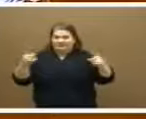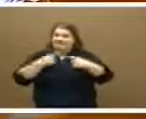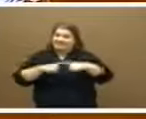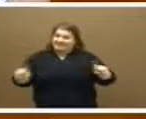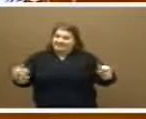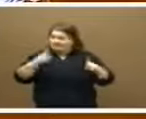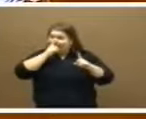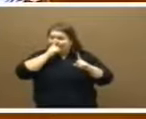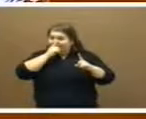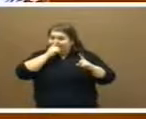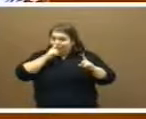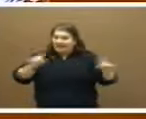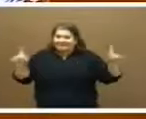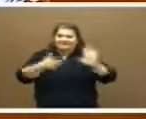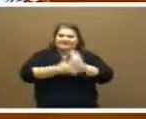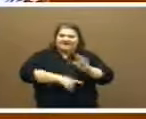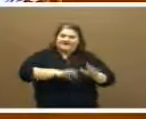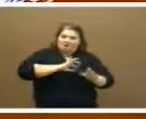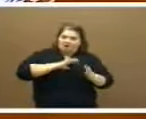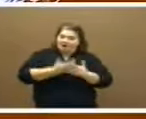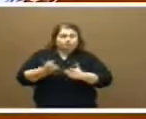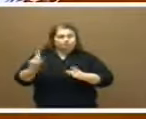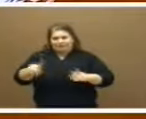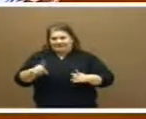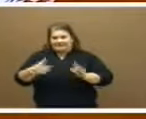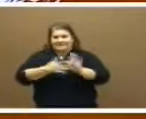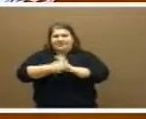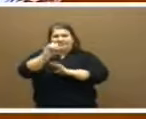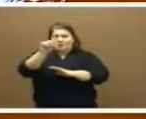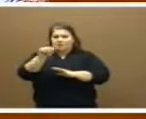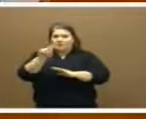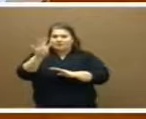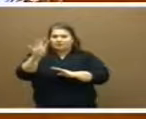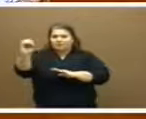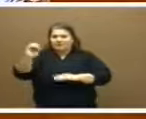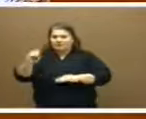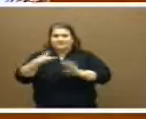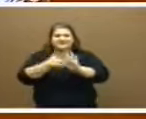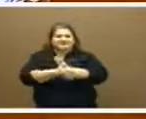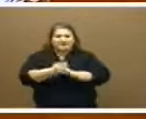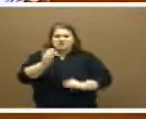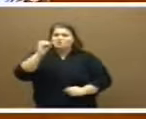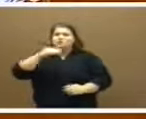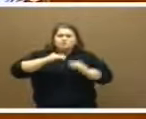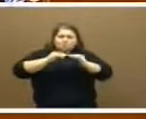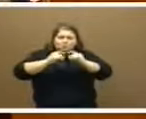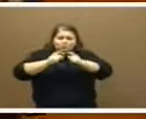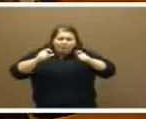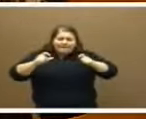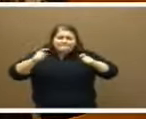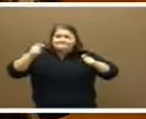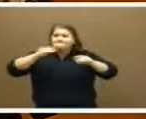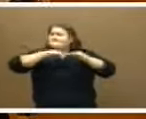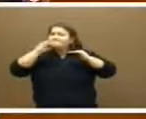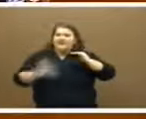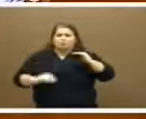porque el interanual no es desde enero, sube un 0,4%, que es la menor subida desde que comenzó la